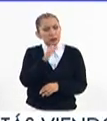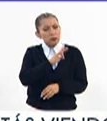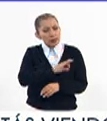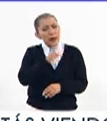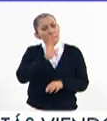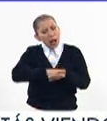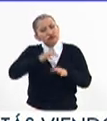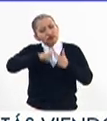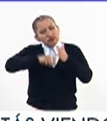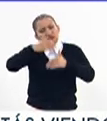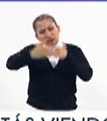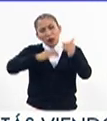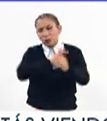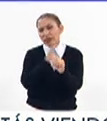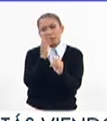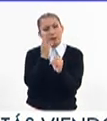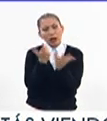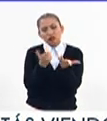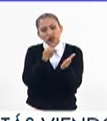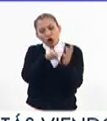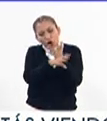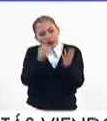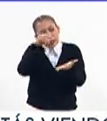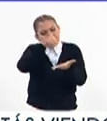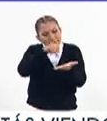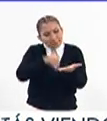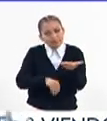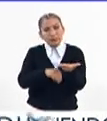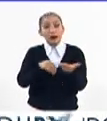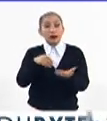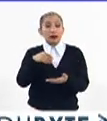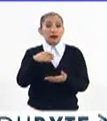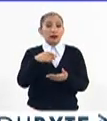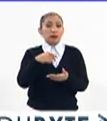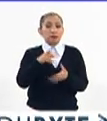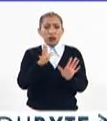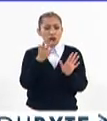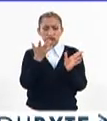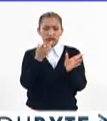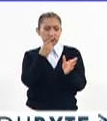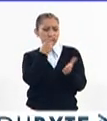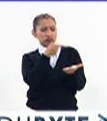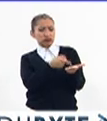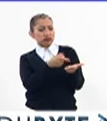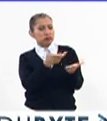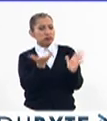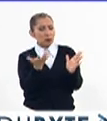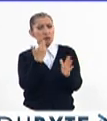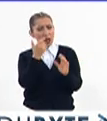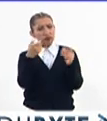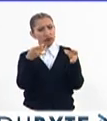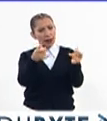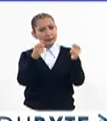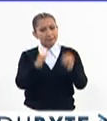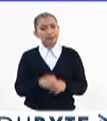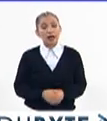podrá mejorar, siempre hay nuevos elementos, pero hablamos de una muy buena calidad. Los